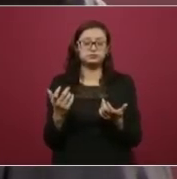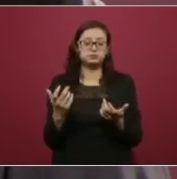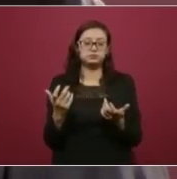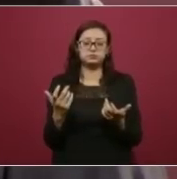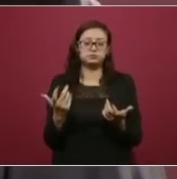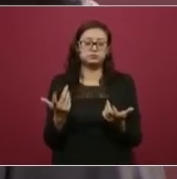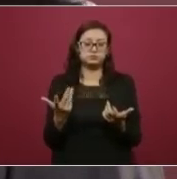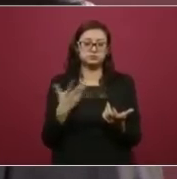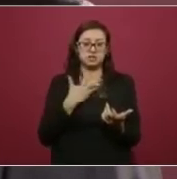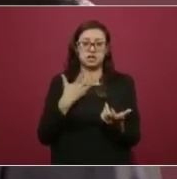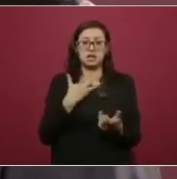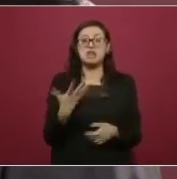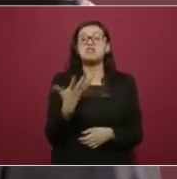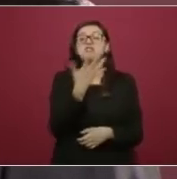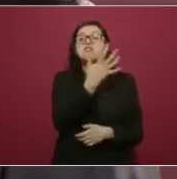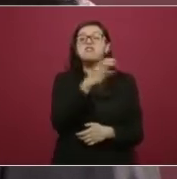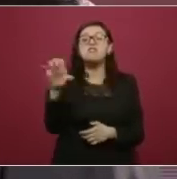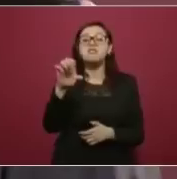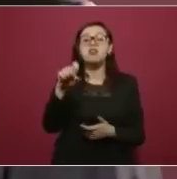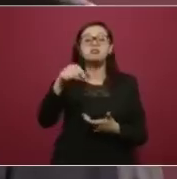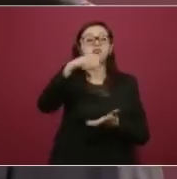hasta 500